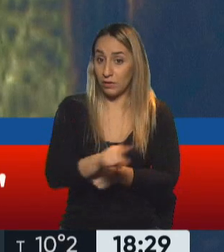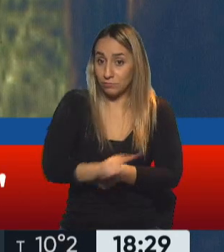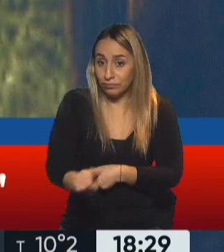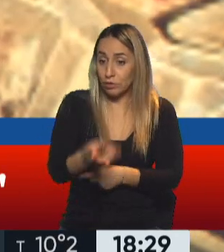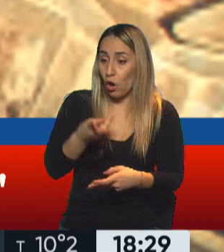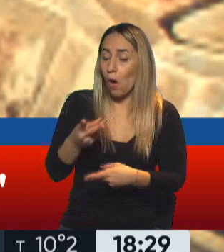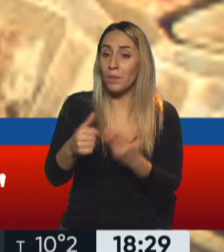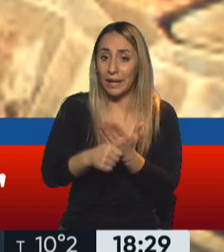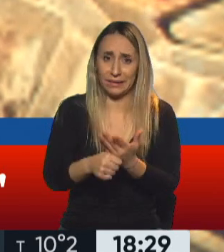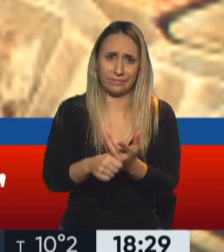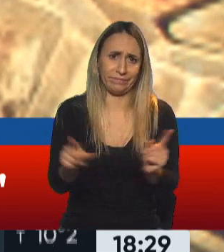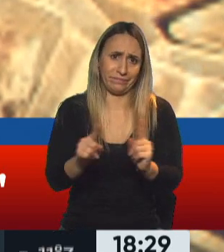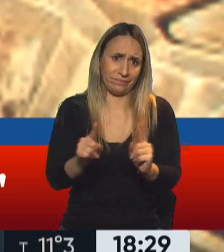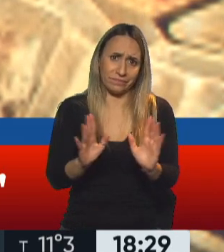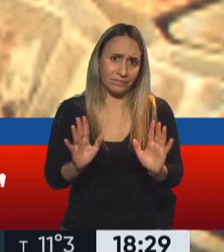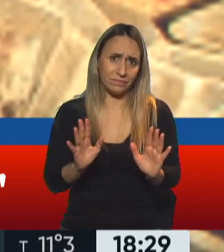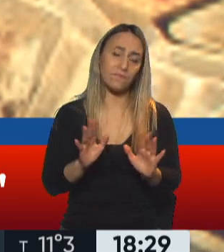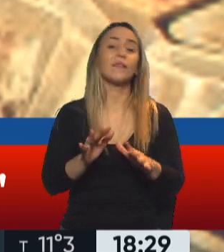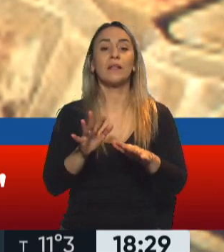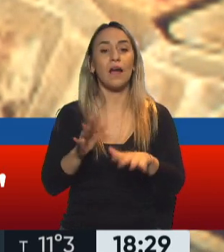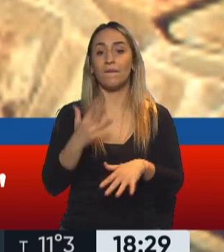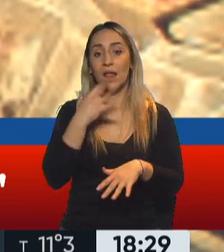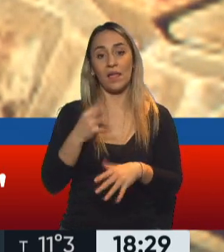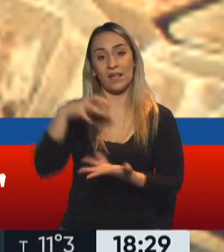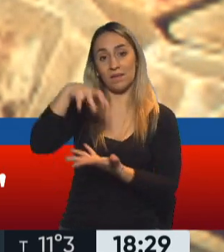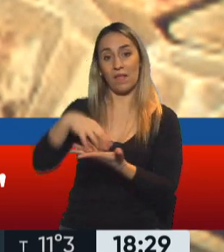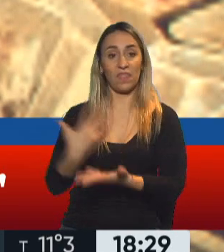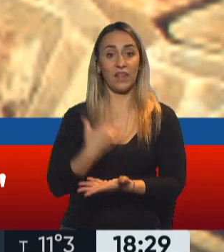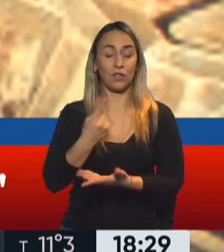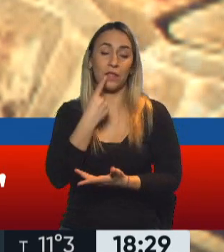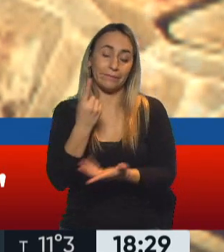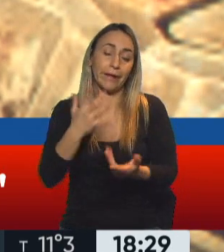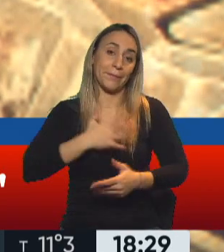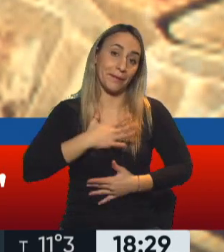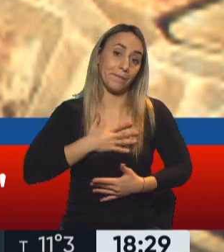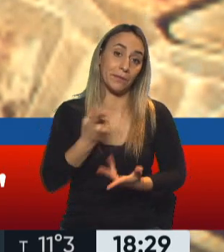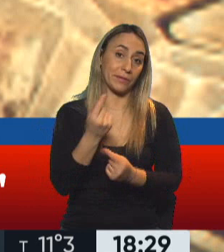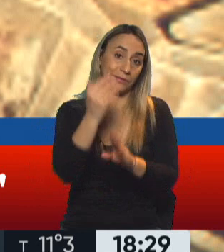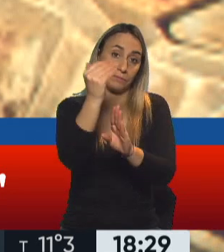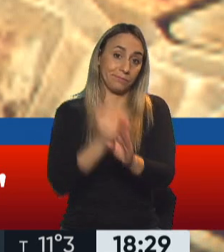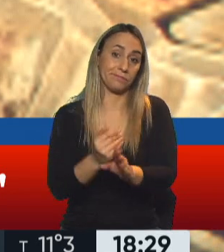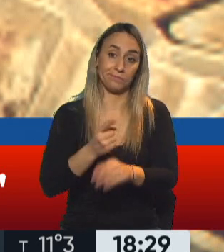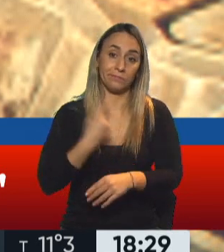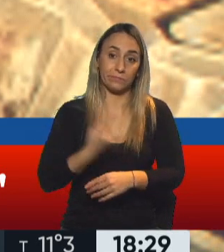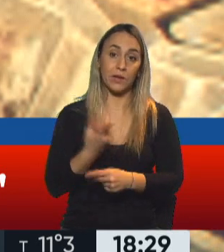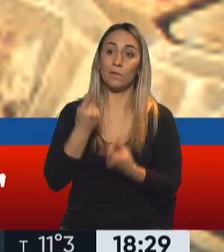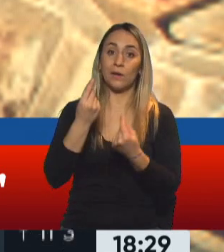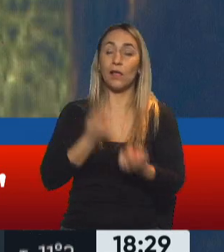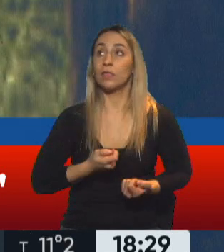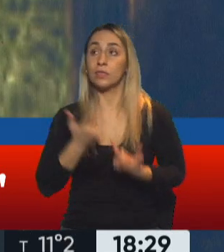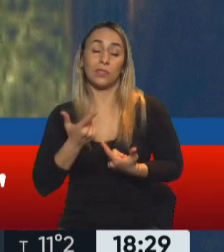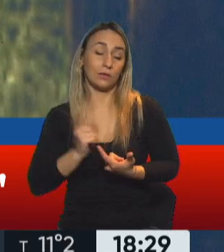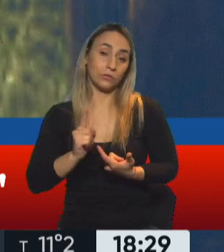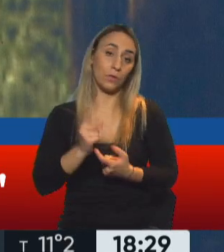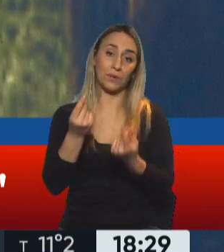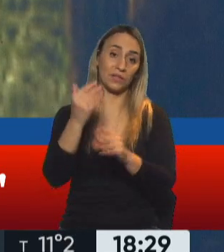lectura muy cruda, muy sincera la del titular de la entidad diciendo esto, lamentablemente van a bajar los precios porque no vamos a exportar ese cupo, digamos. La idea